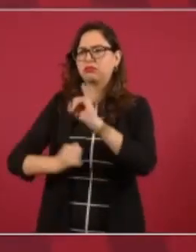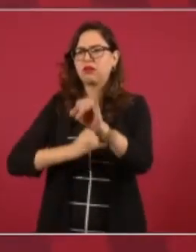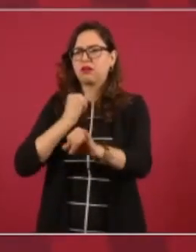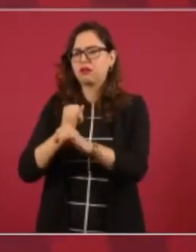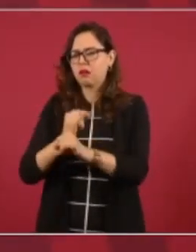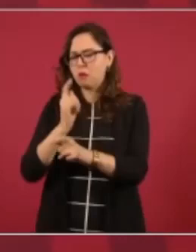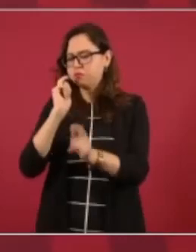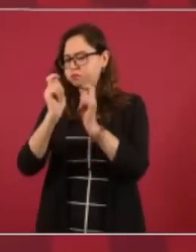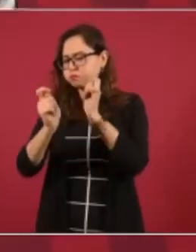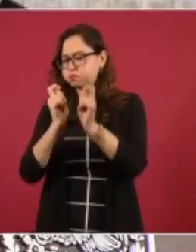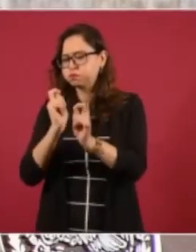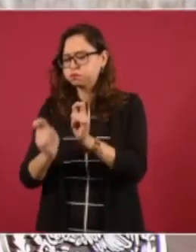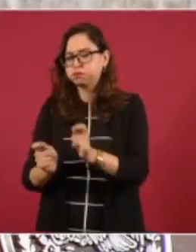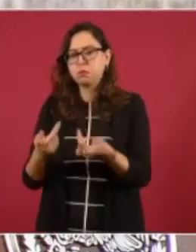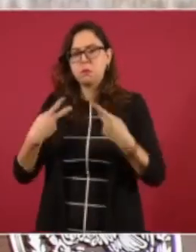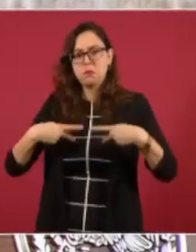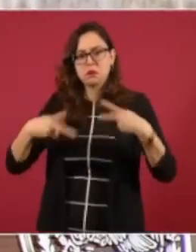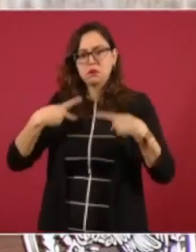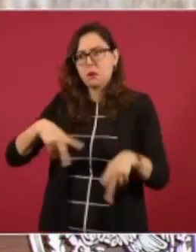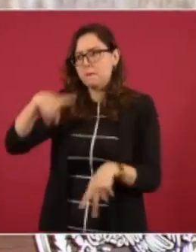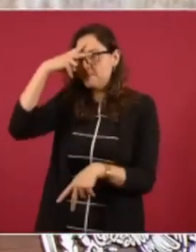internacionalistas, mexicanos.